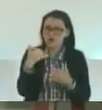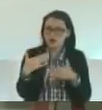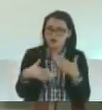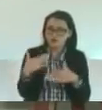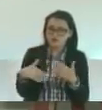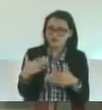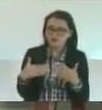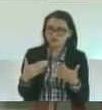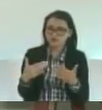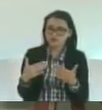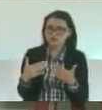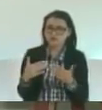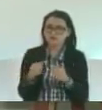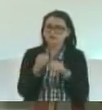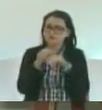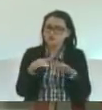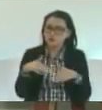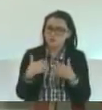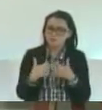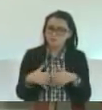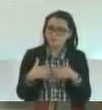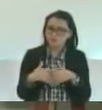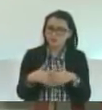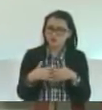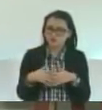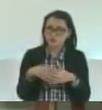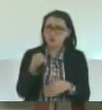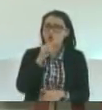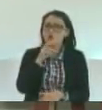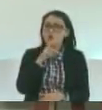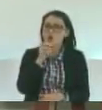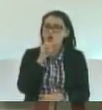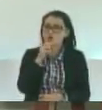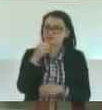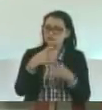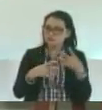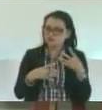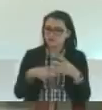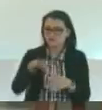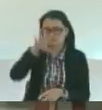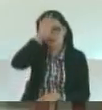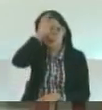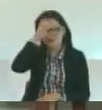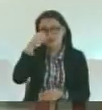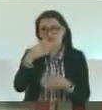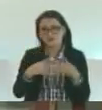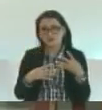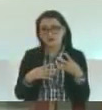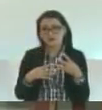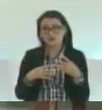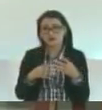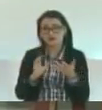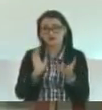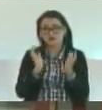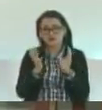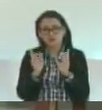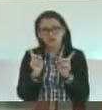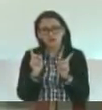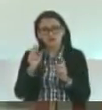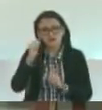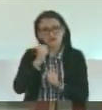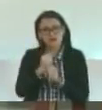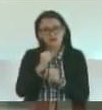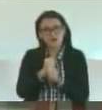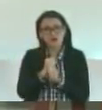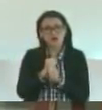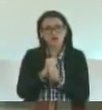adelante, no solo elevemos la producción de oro, de coltán, de diamante, sino que el clima de trabajo y de